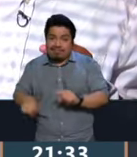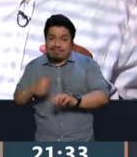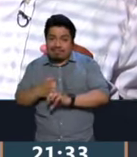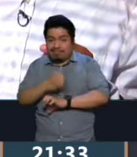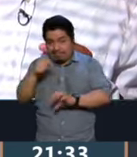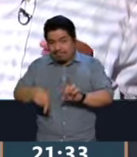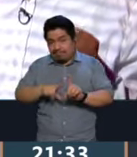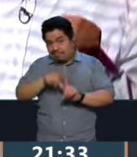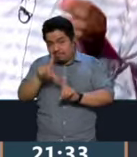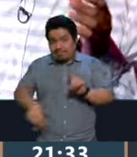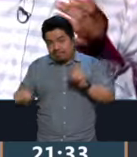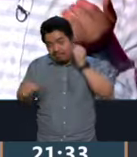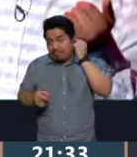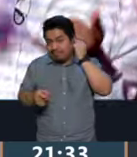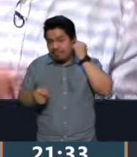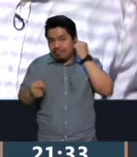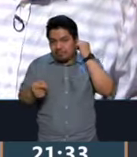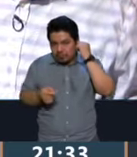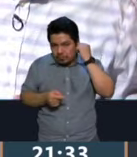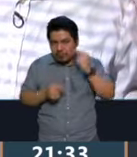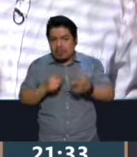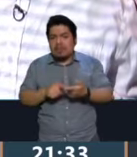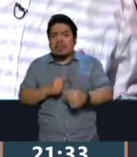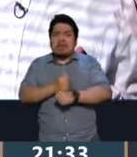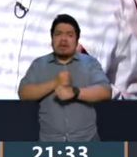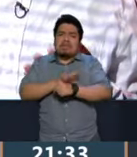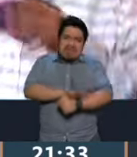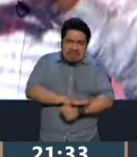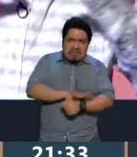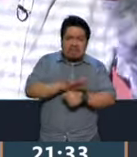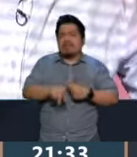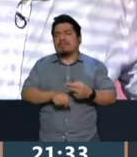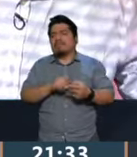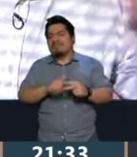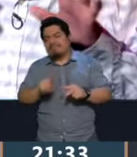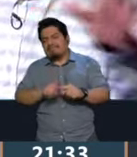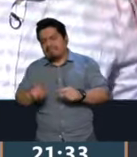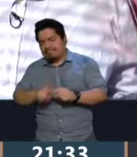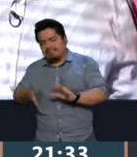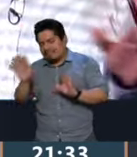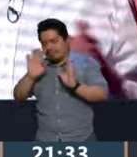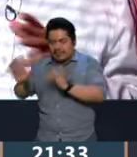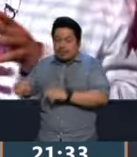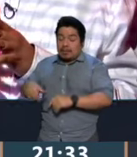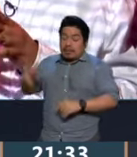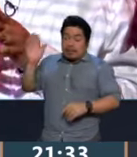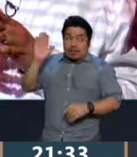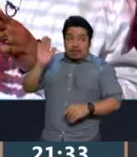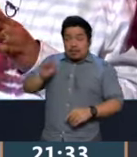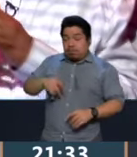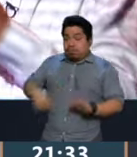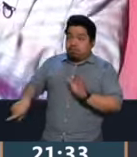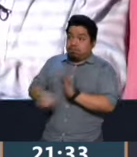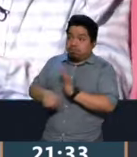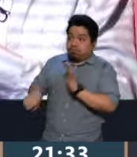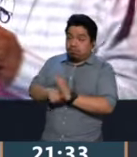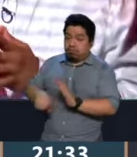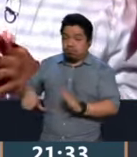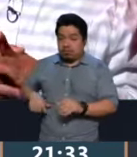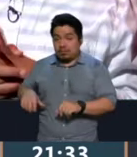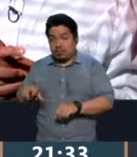este país, que pues fue con represión, bueno, ya no hablemos de ese pésimo gobierno, que por cierto